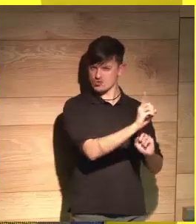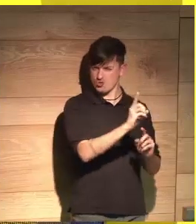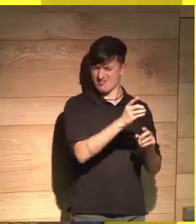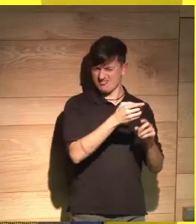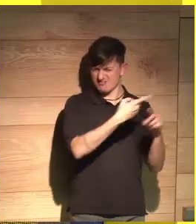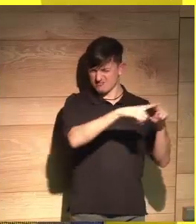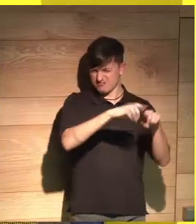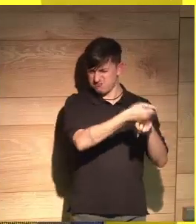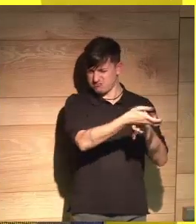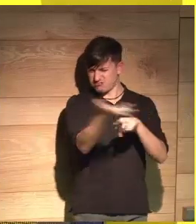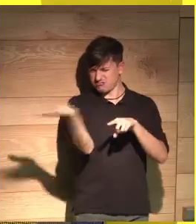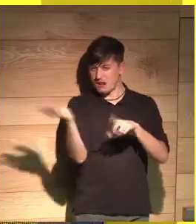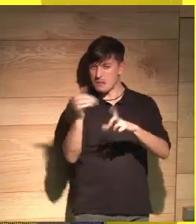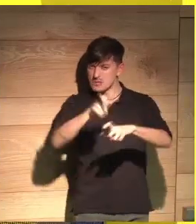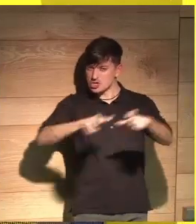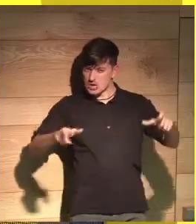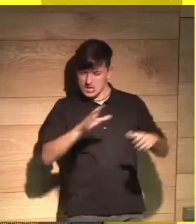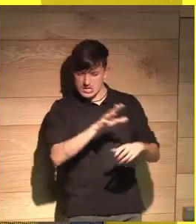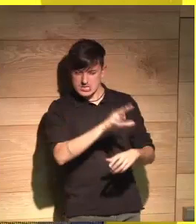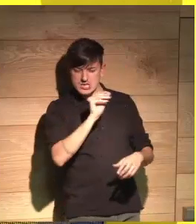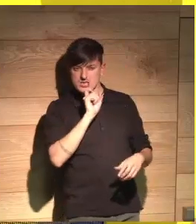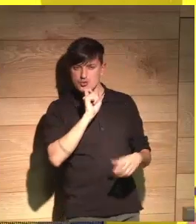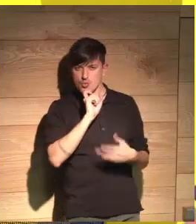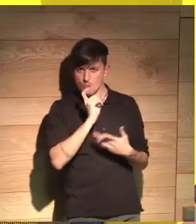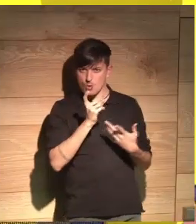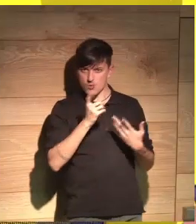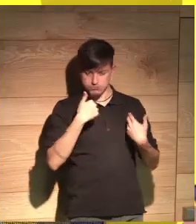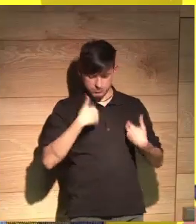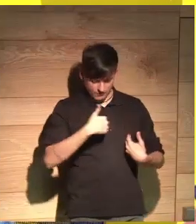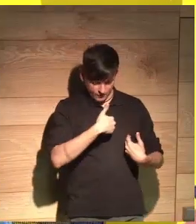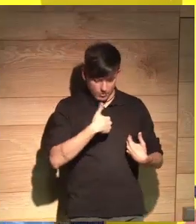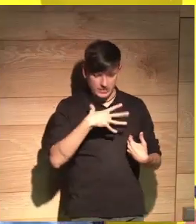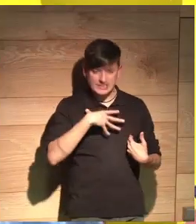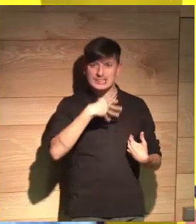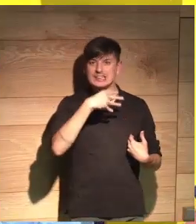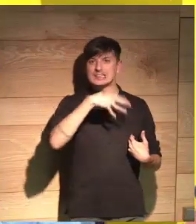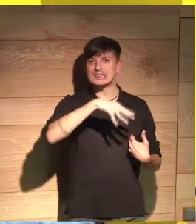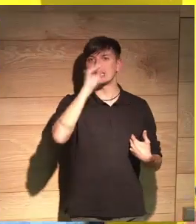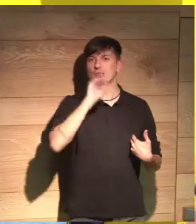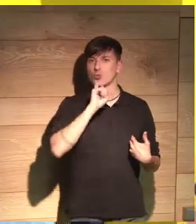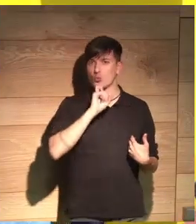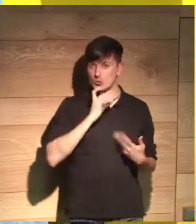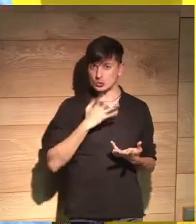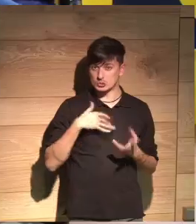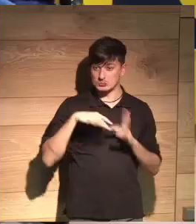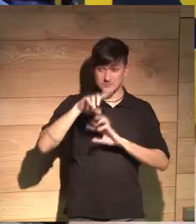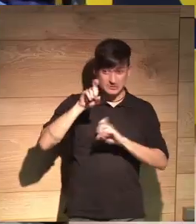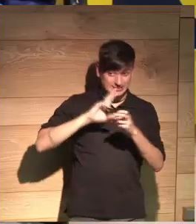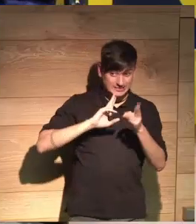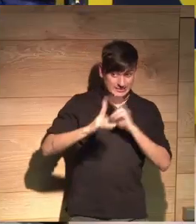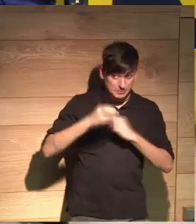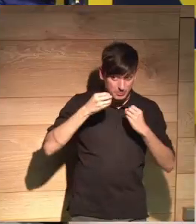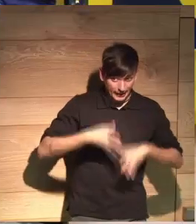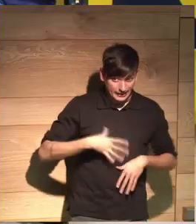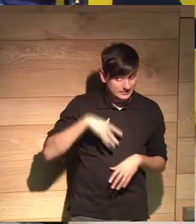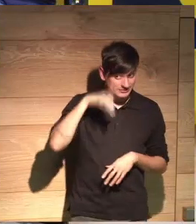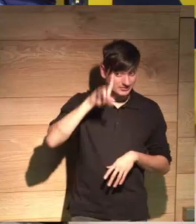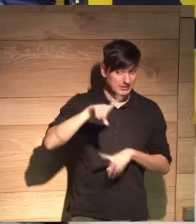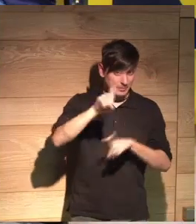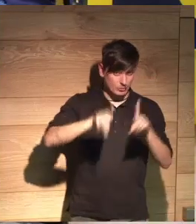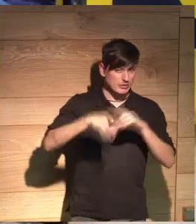también de cómo la gente entiende su posición etcétera etcétera no sé si te conteste la pregunta pero es una pregunta